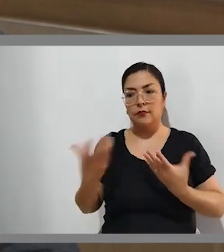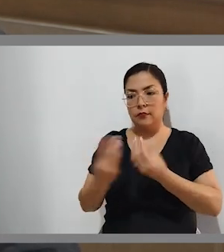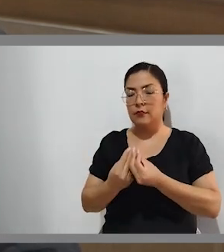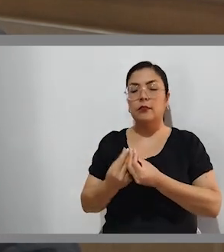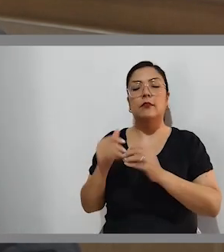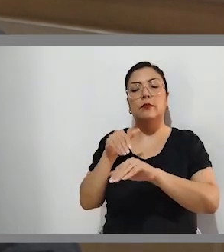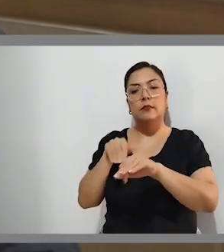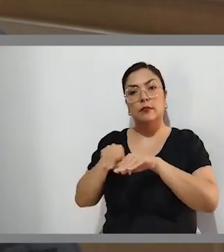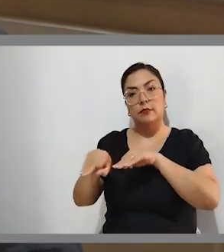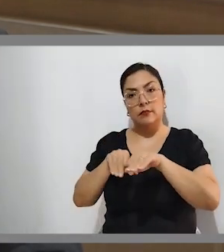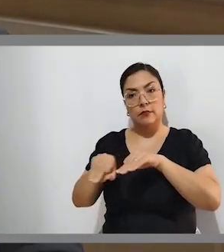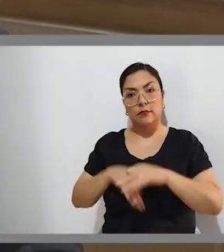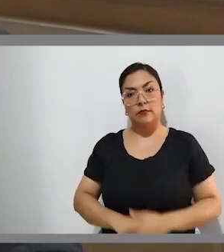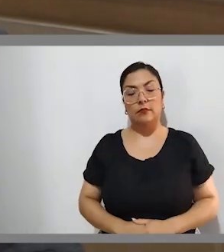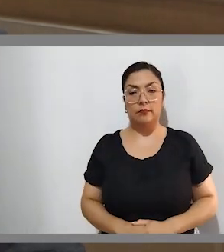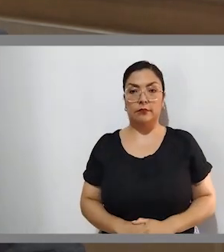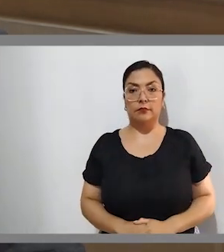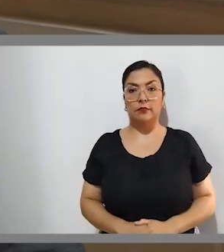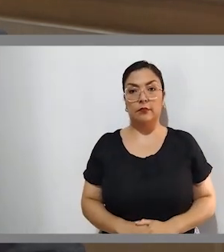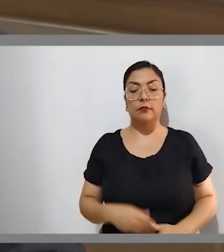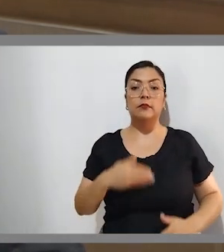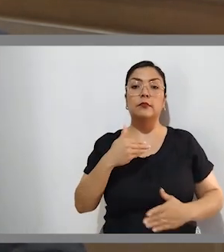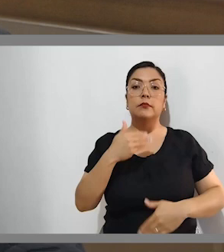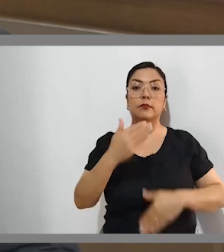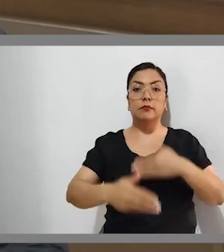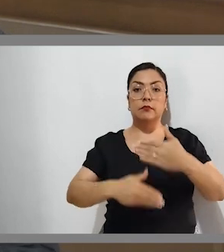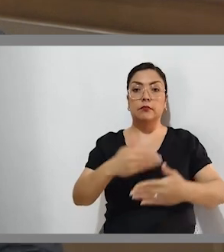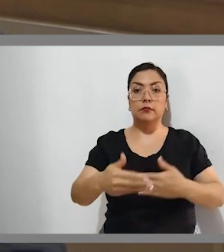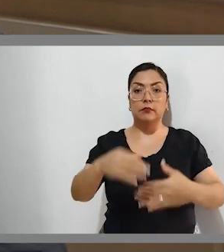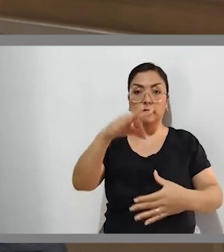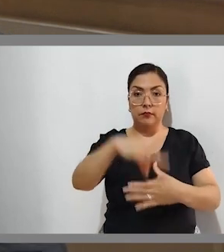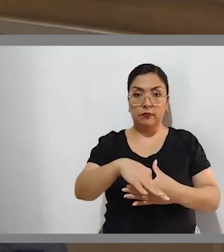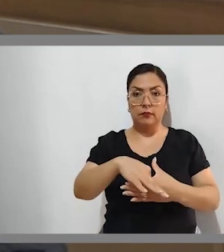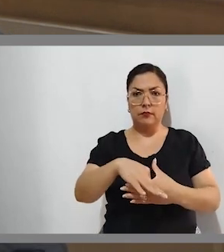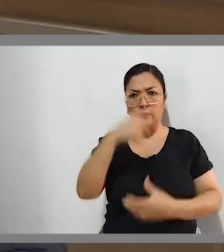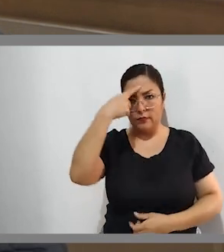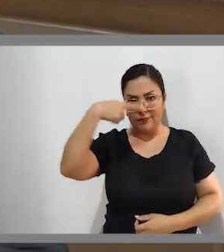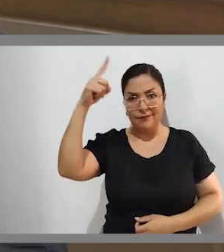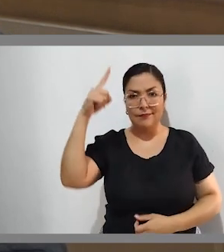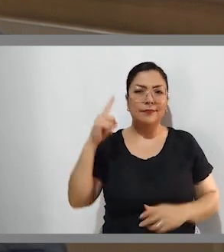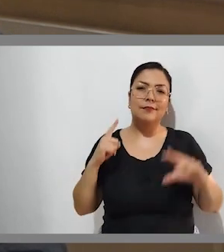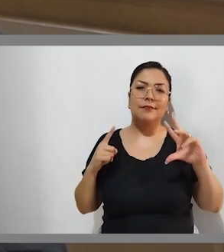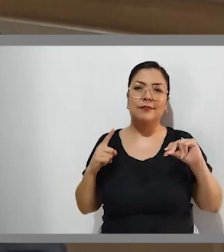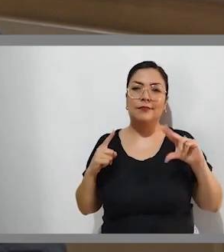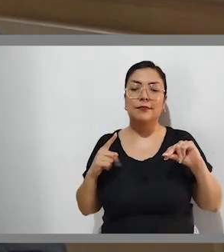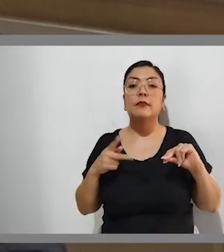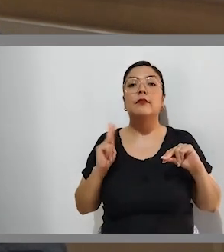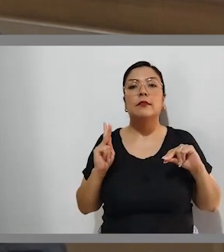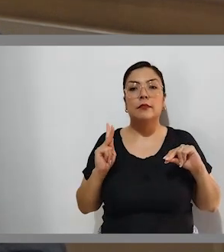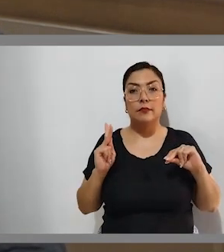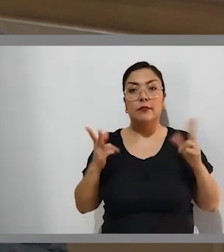particular. El proceso electoral pues es una serie de actos complejos en la cual también